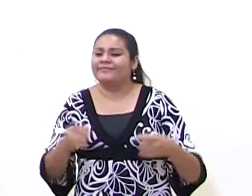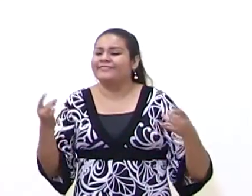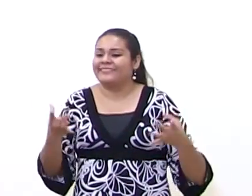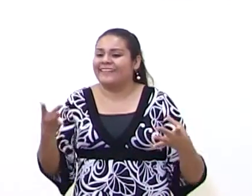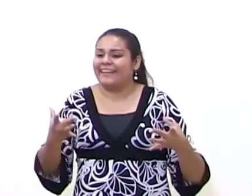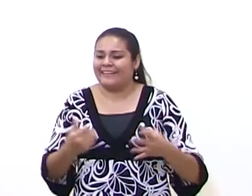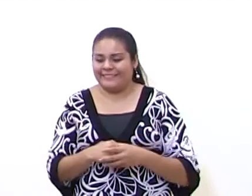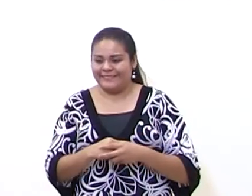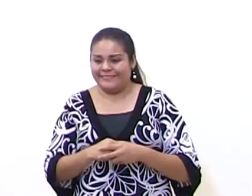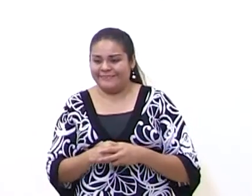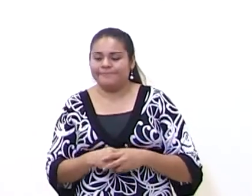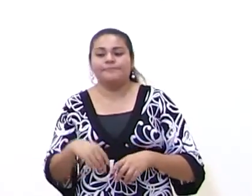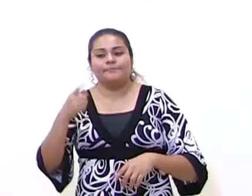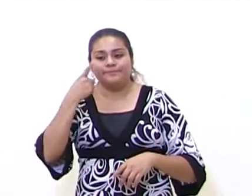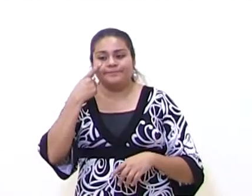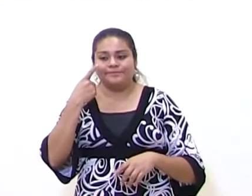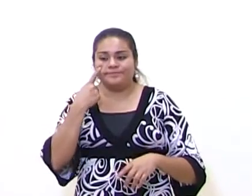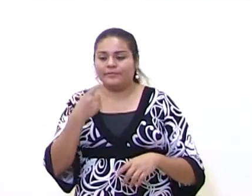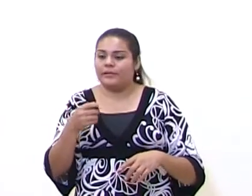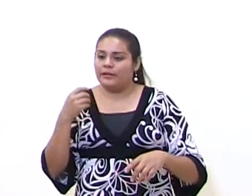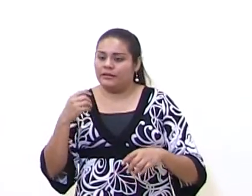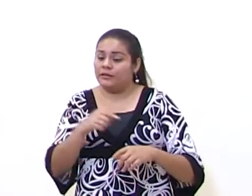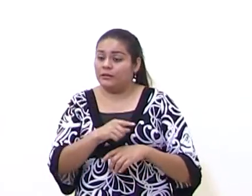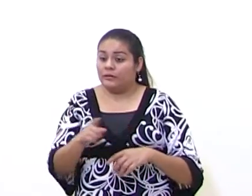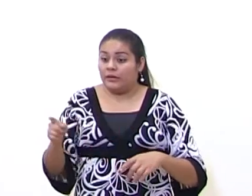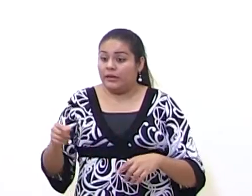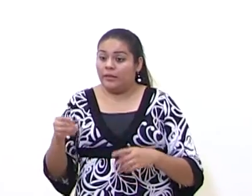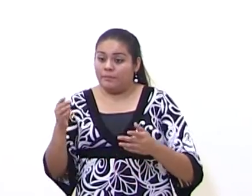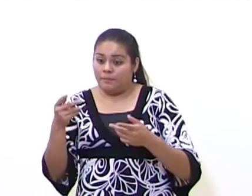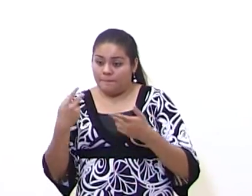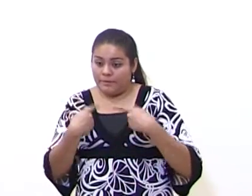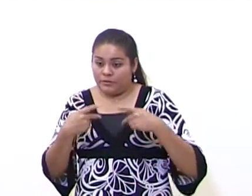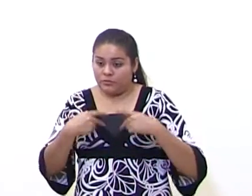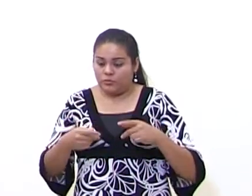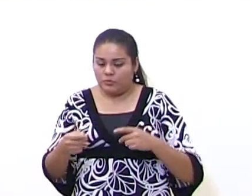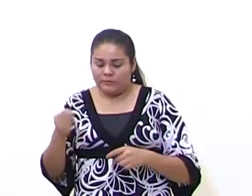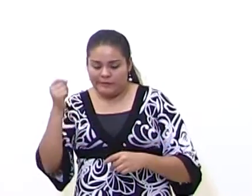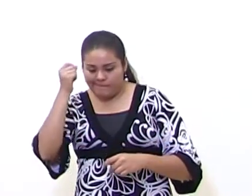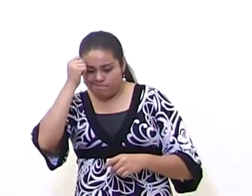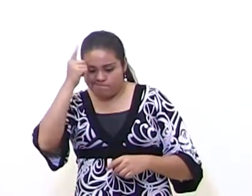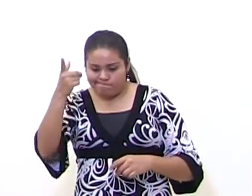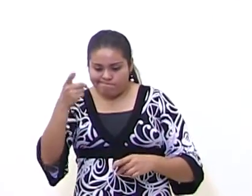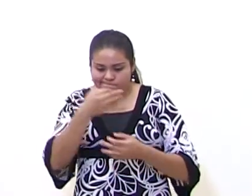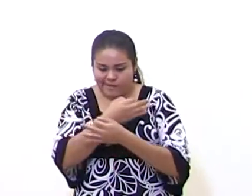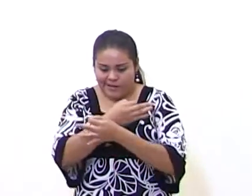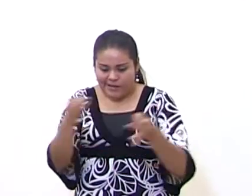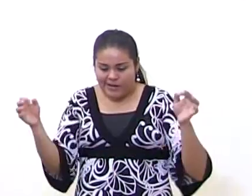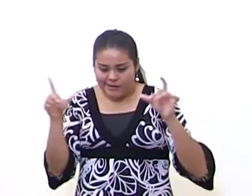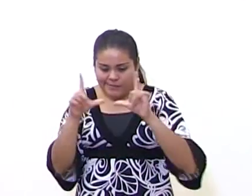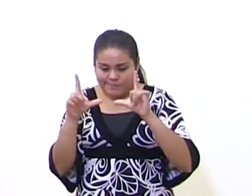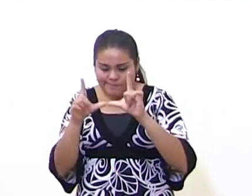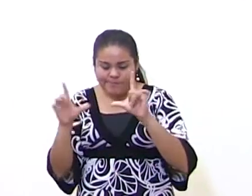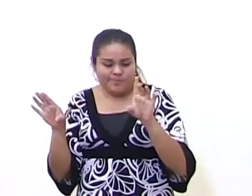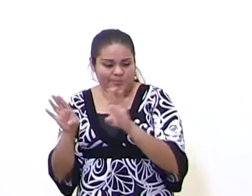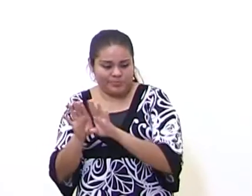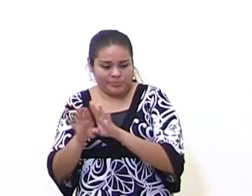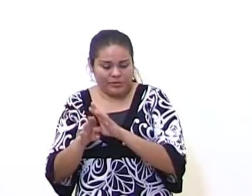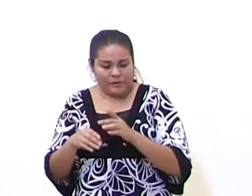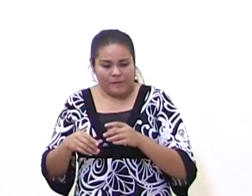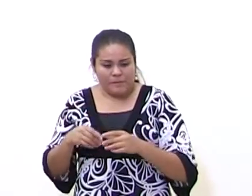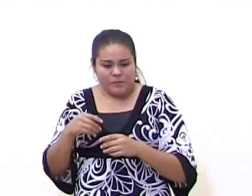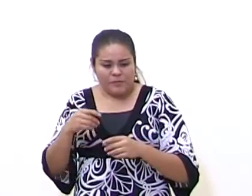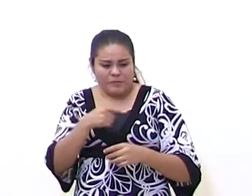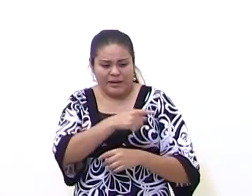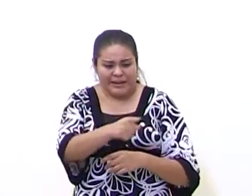genera una visión, cómo ello genera también una imagen de ese producto, y